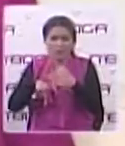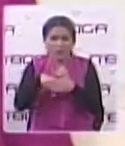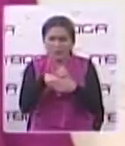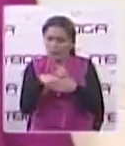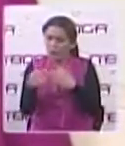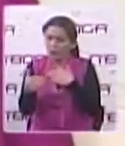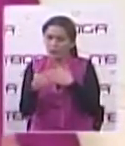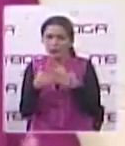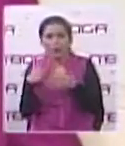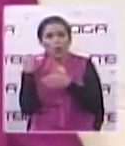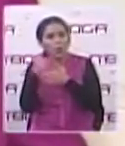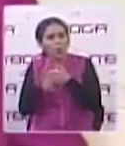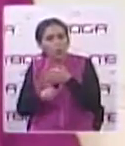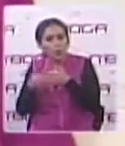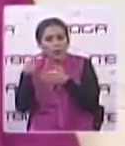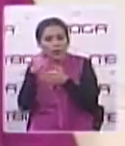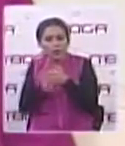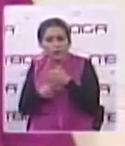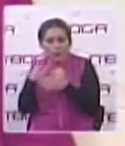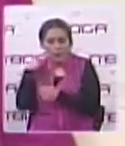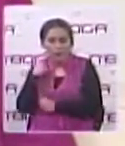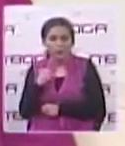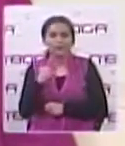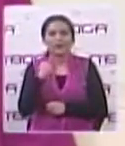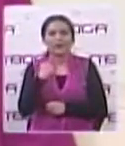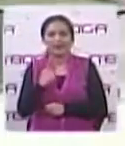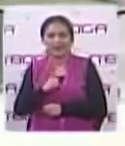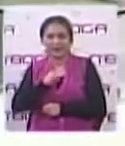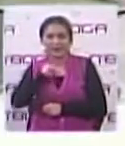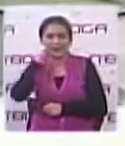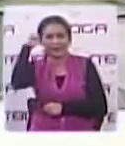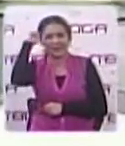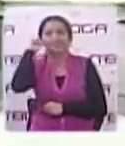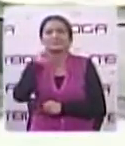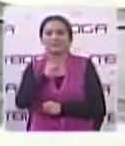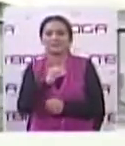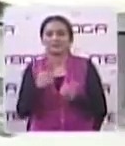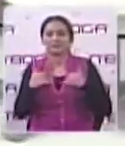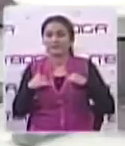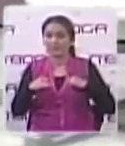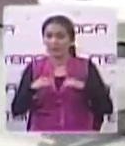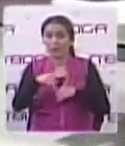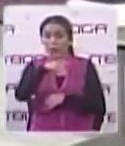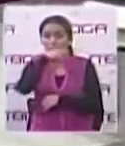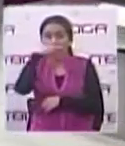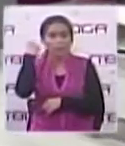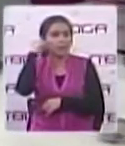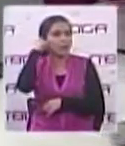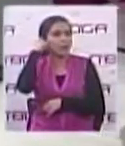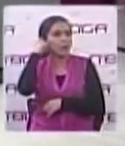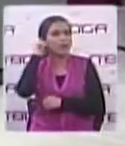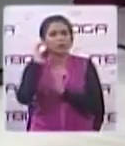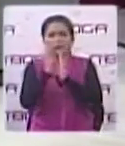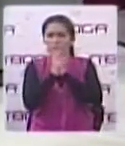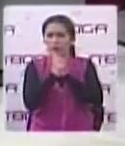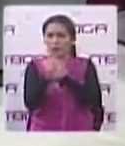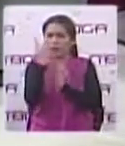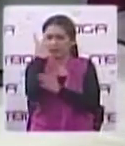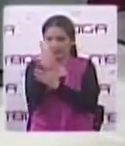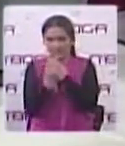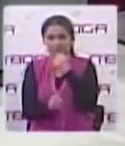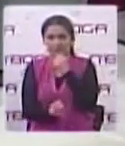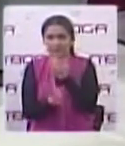las mujeres, y tanto igual como los hombres, tenemos la capacidad y el liderazgo para tener esas